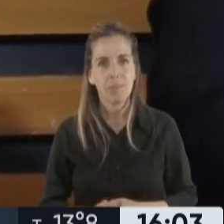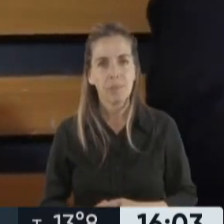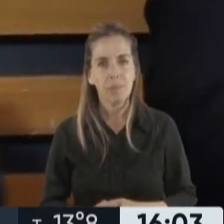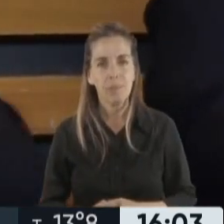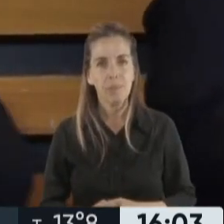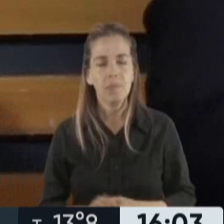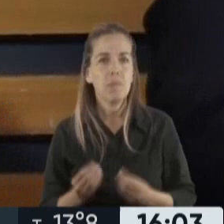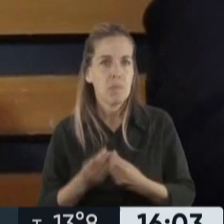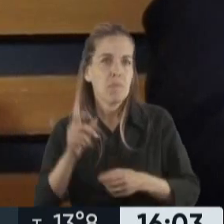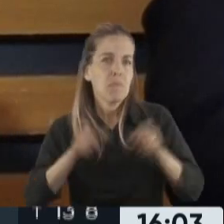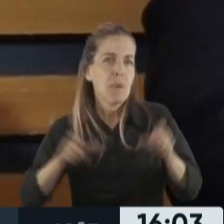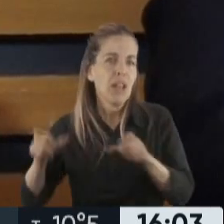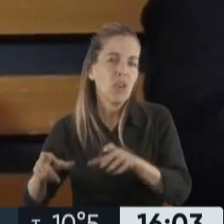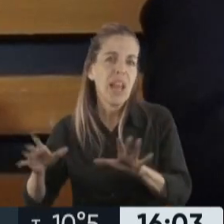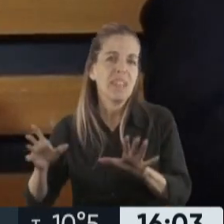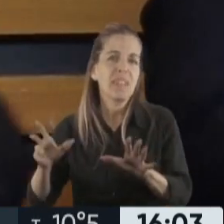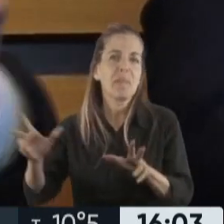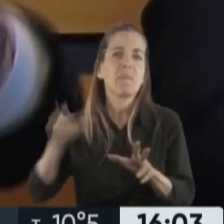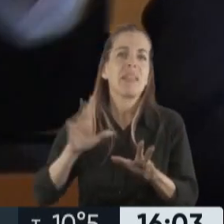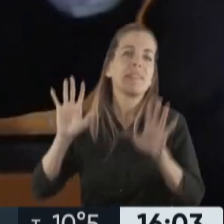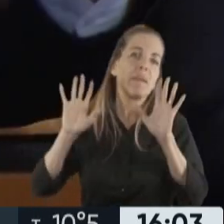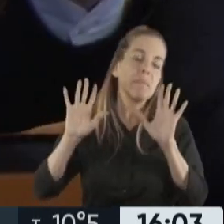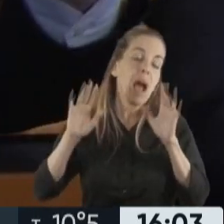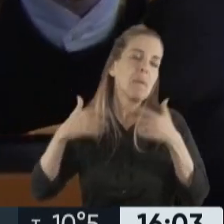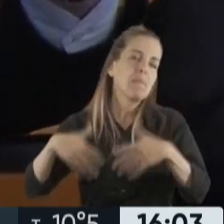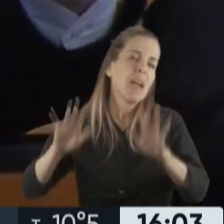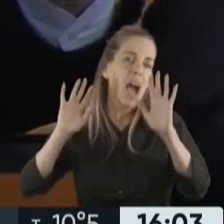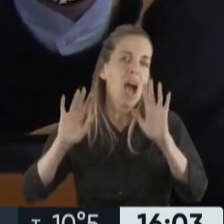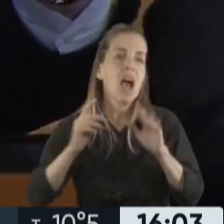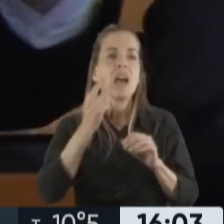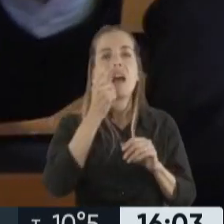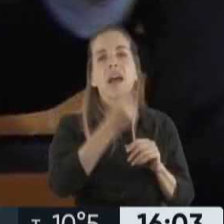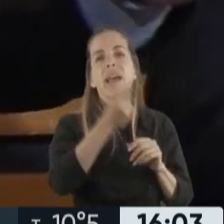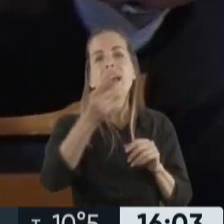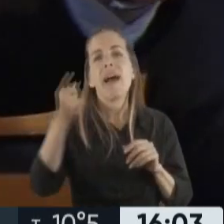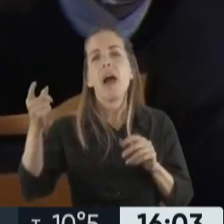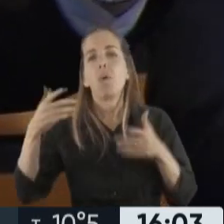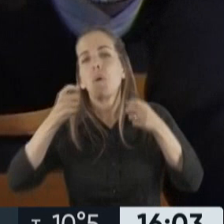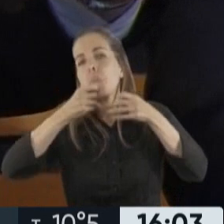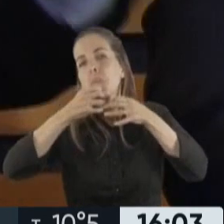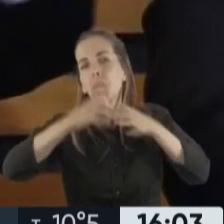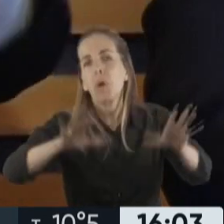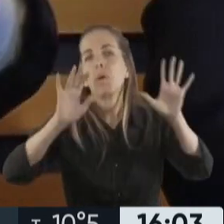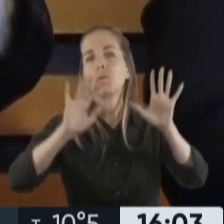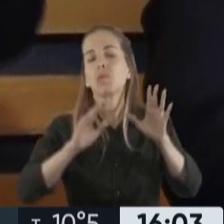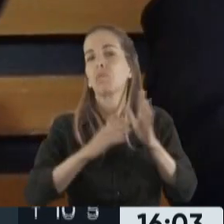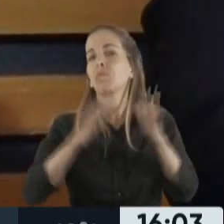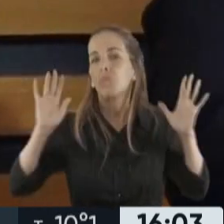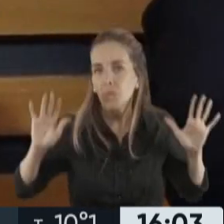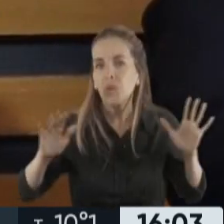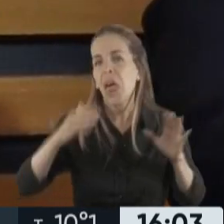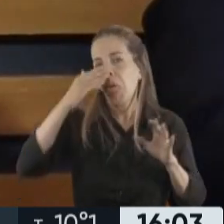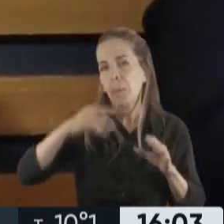Muchos me dicen, mira, que cada uno juegue la suya y el mérito le